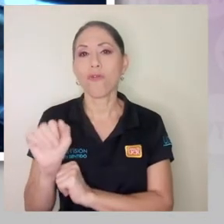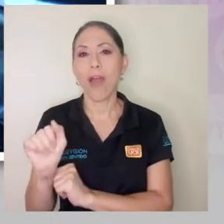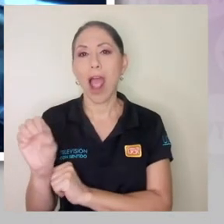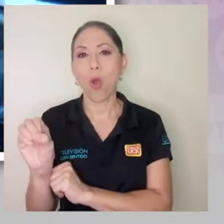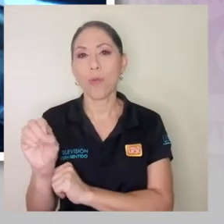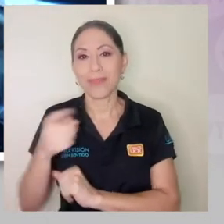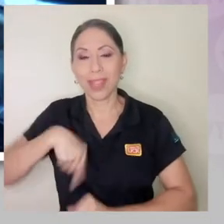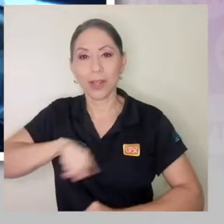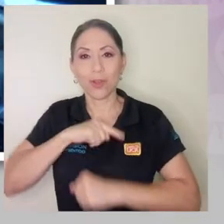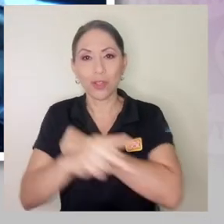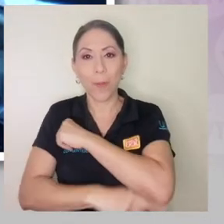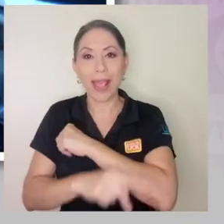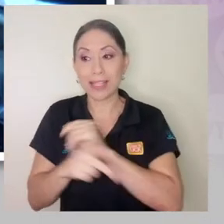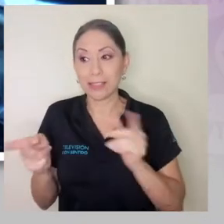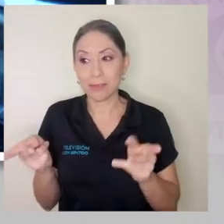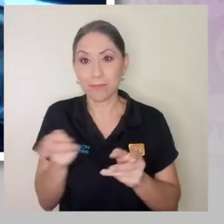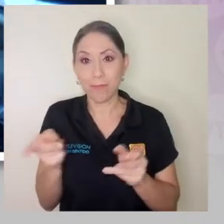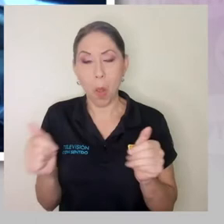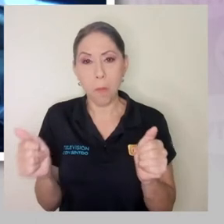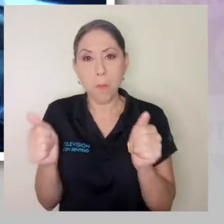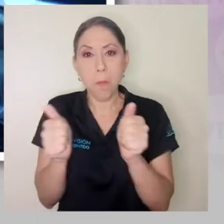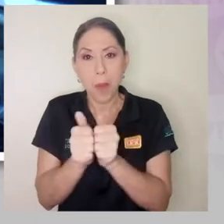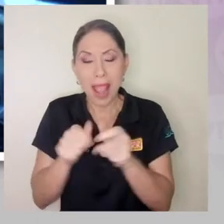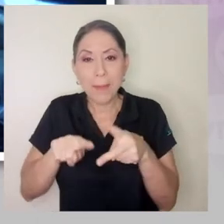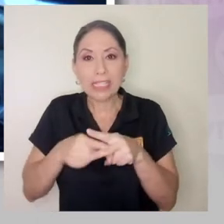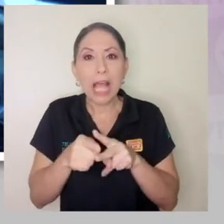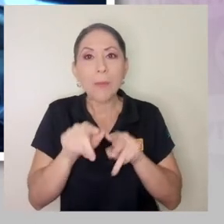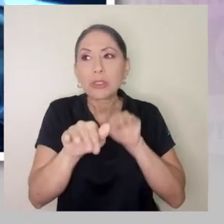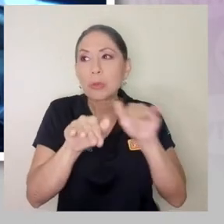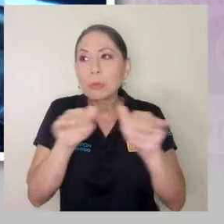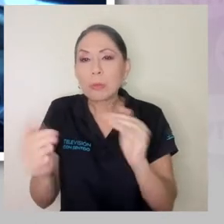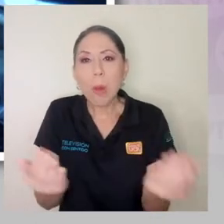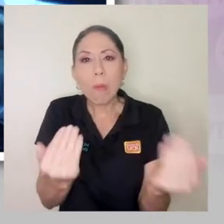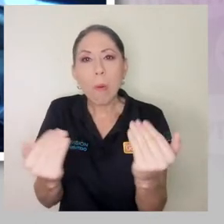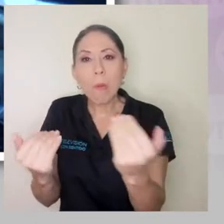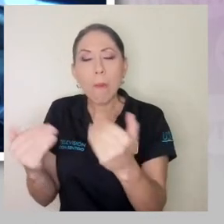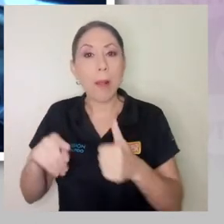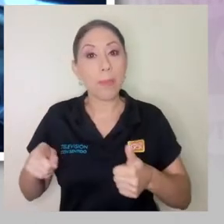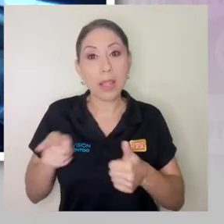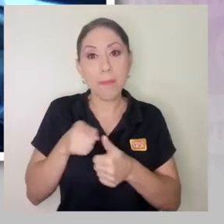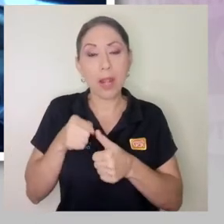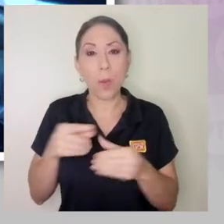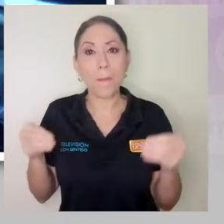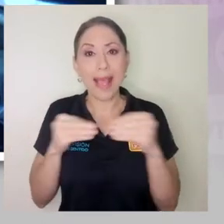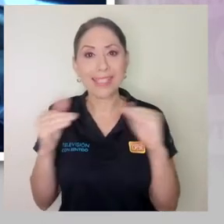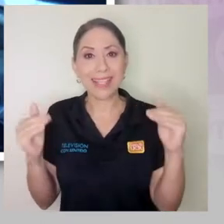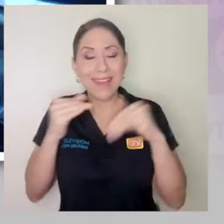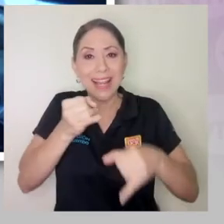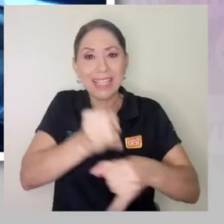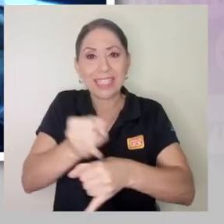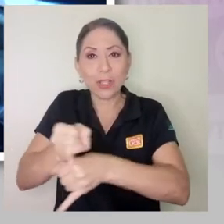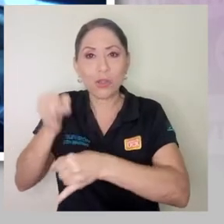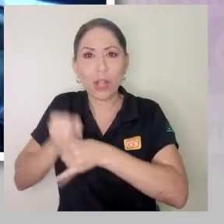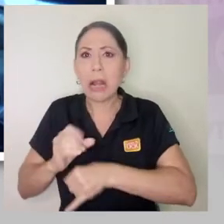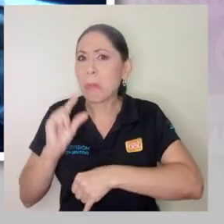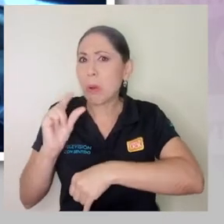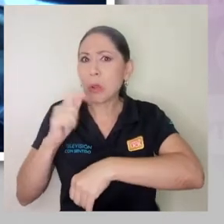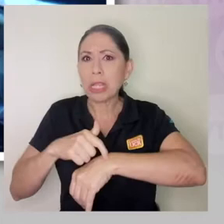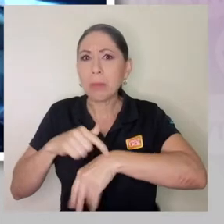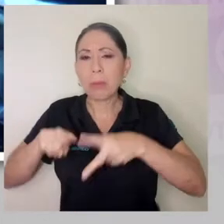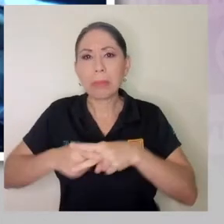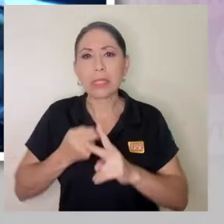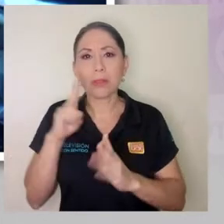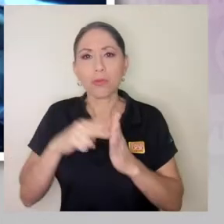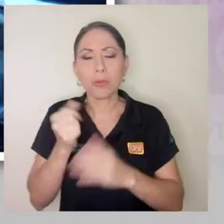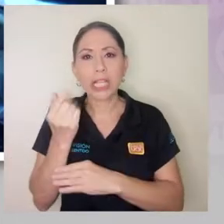país y en conjunto empezamos a hacer las convocatorias, primero un poco más a nivel institucional y en poquísimo tiempo, empezando